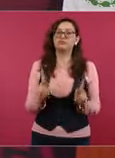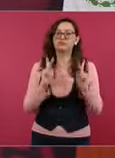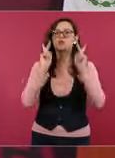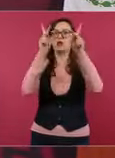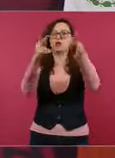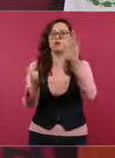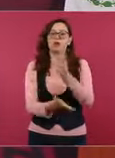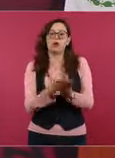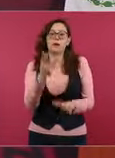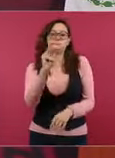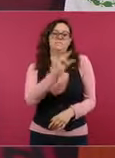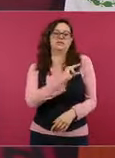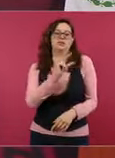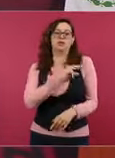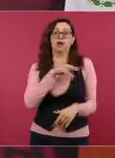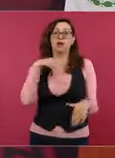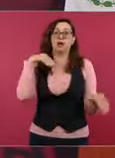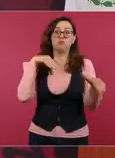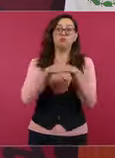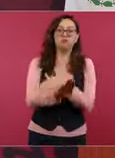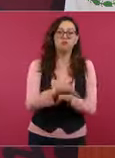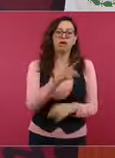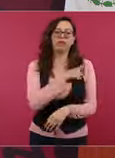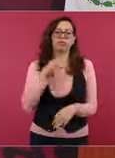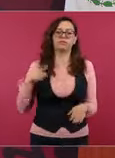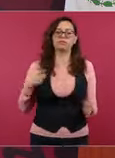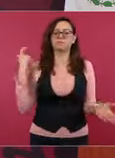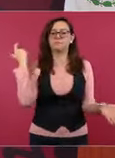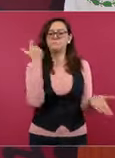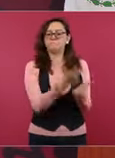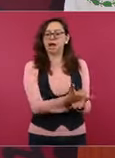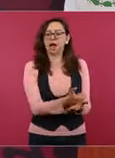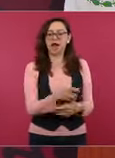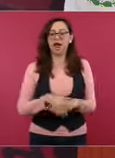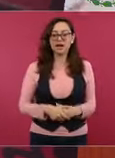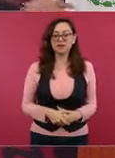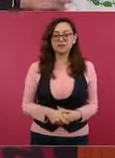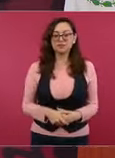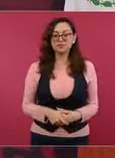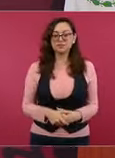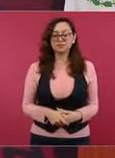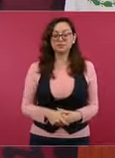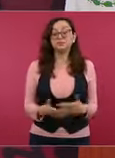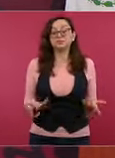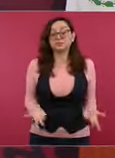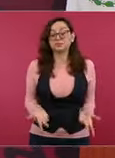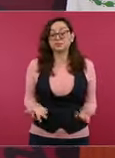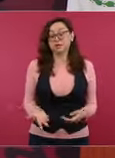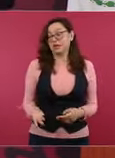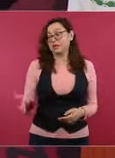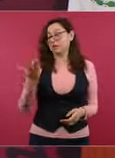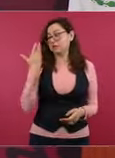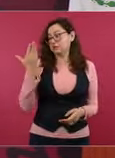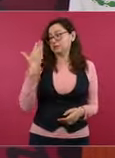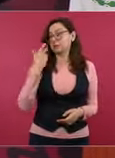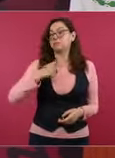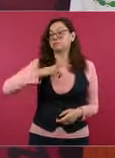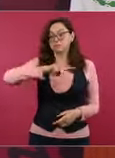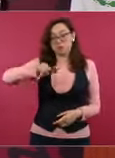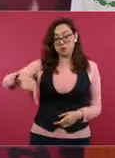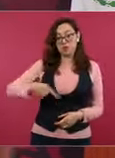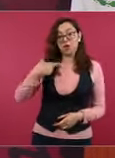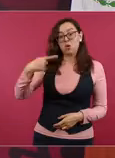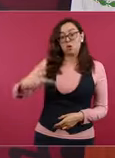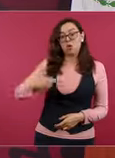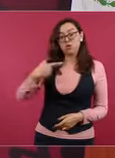si cuál era mi opinión, porque la empresa que administraba los segundos pisos